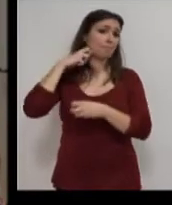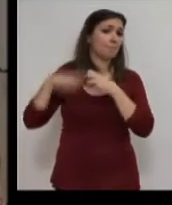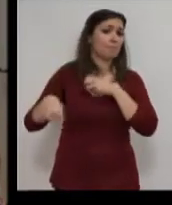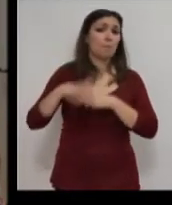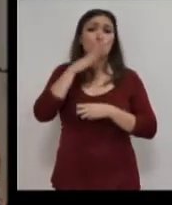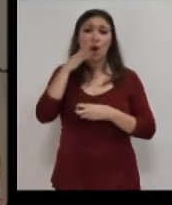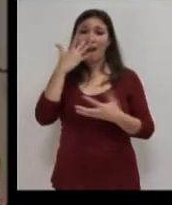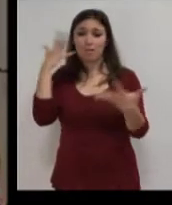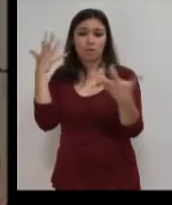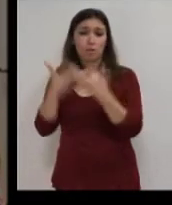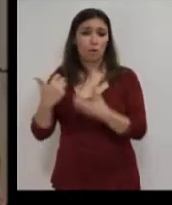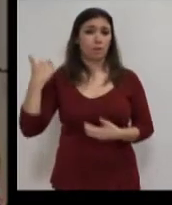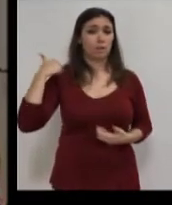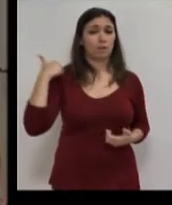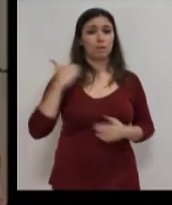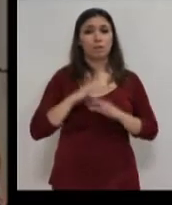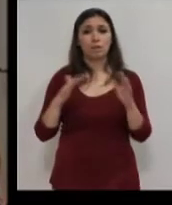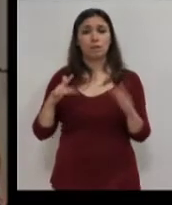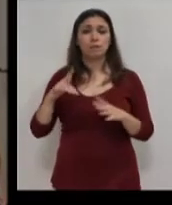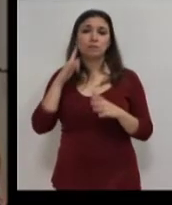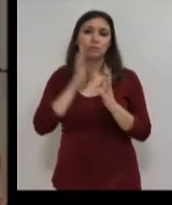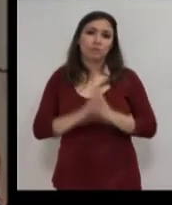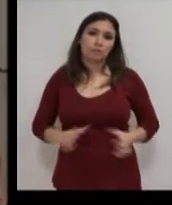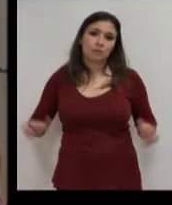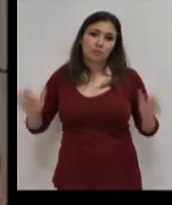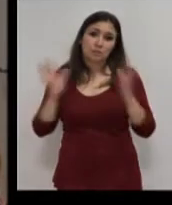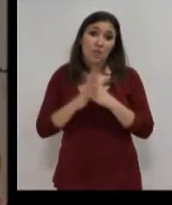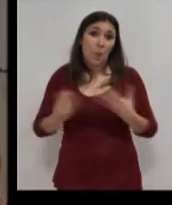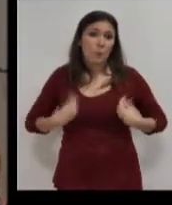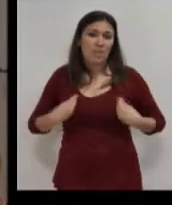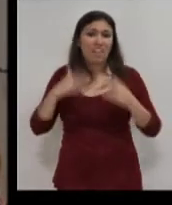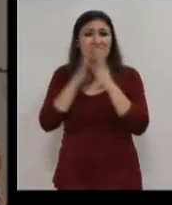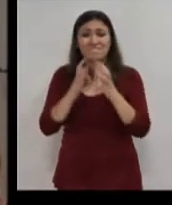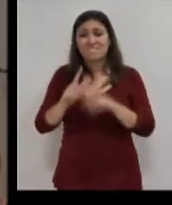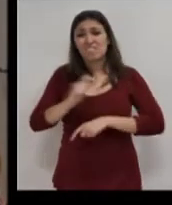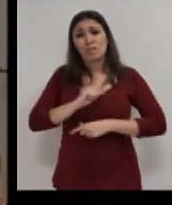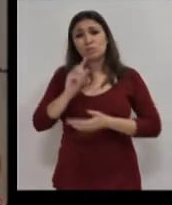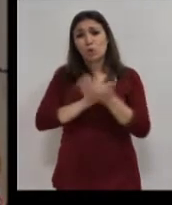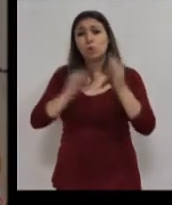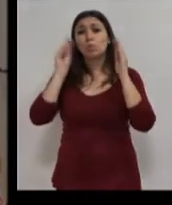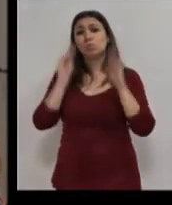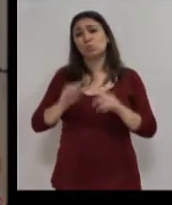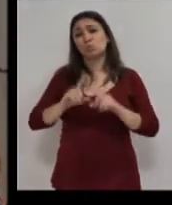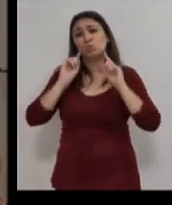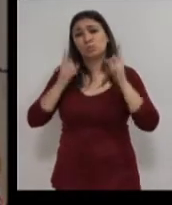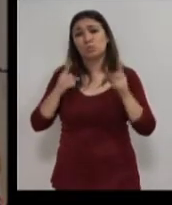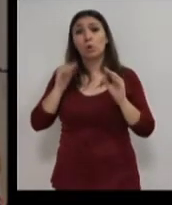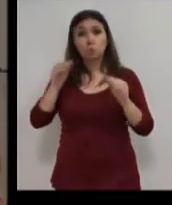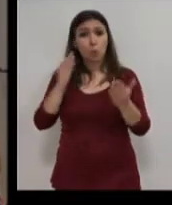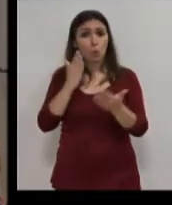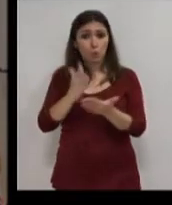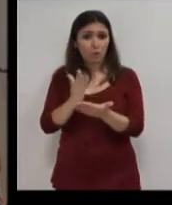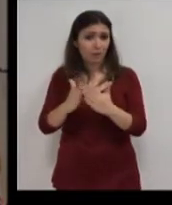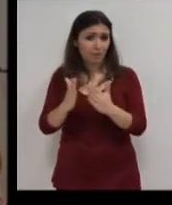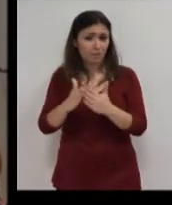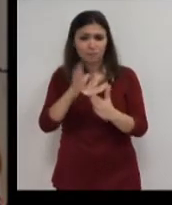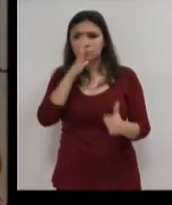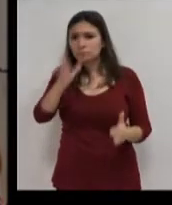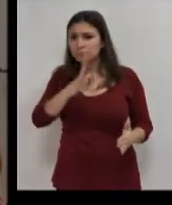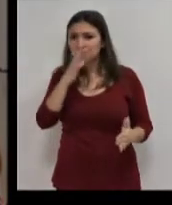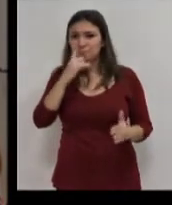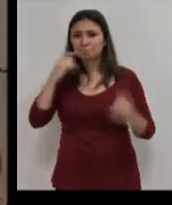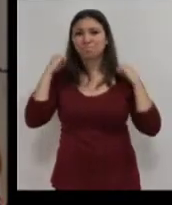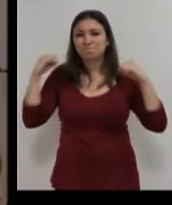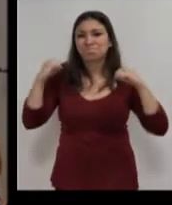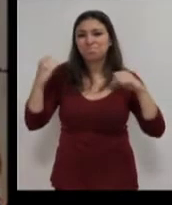que tiene una lesión en la médula porque tuvo un accidente de tráfico, lleva toda su vida esperando a ver si hay una solución para las médulas. Tiene